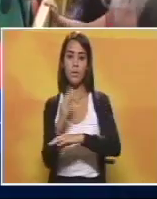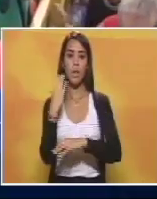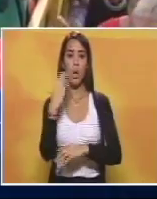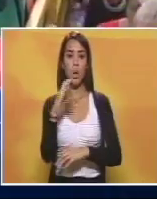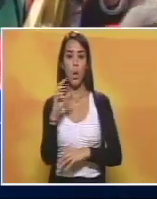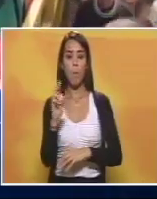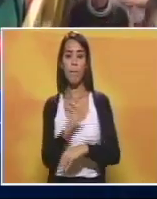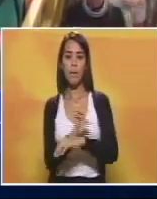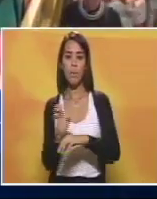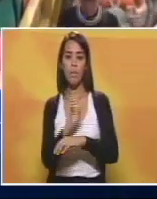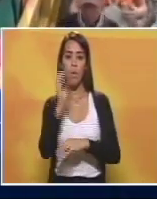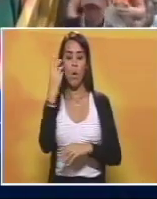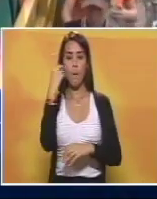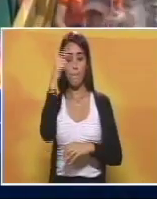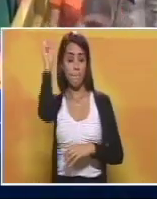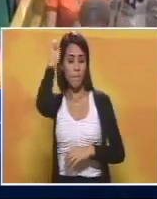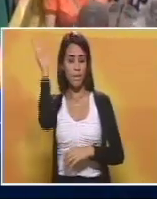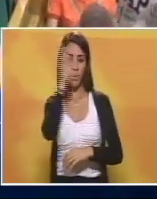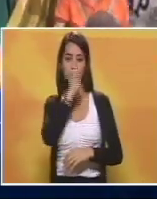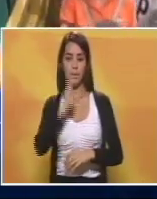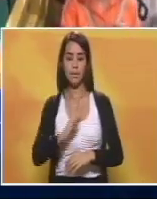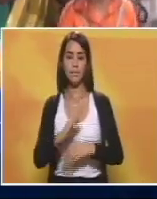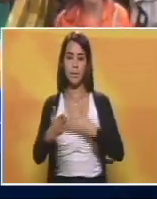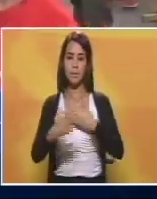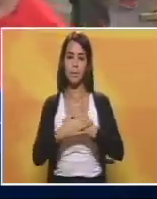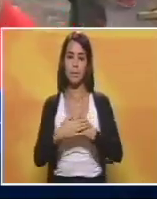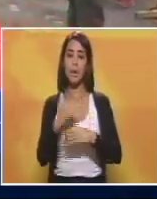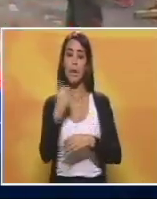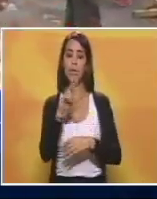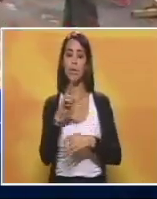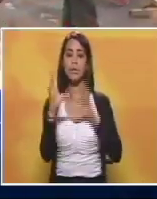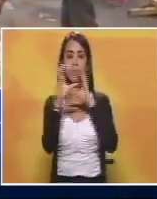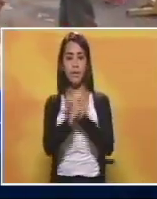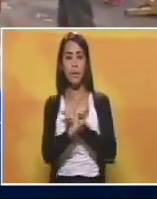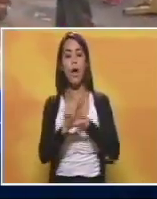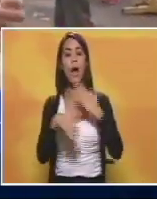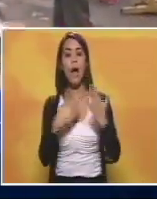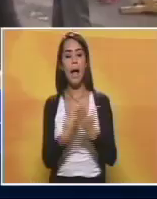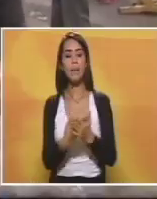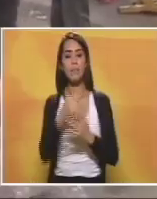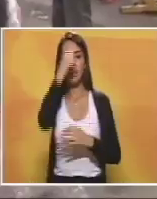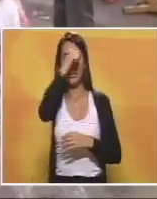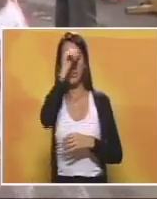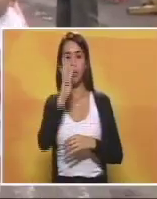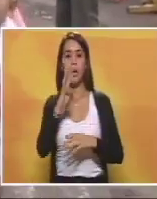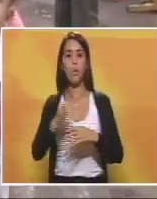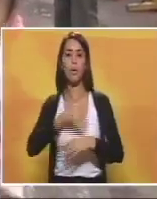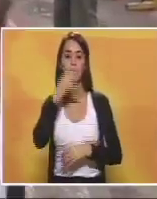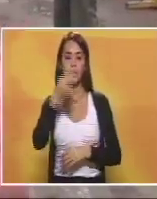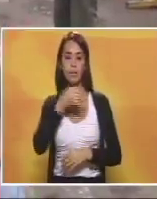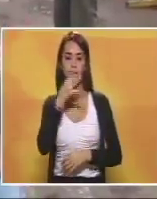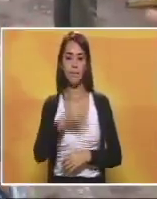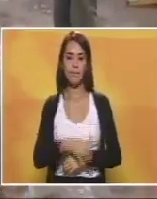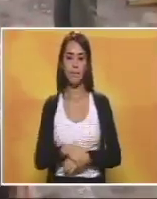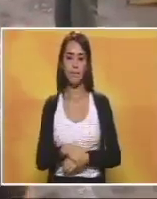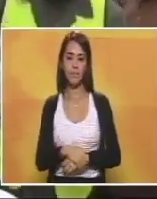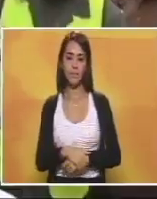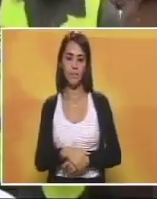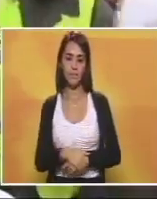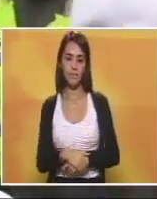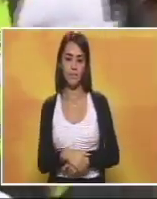con ecuador perú y brasil el cierre será desde la medianoche del sábado hasta el domingo a las 4 de la tarde